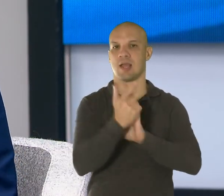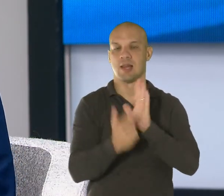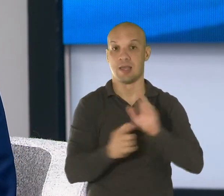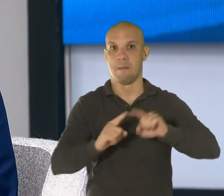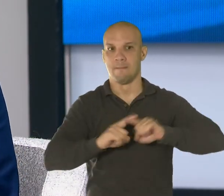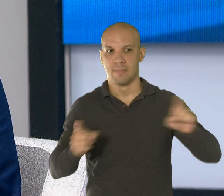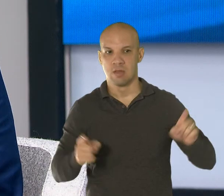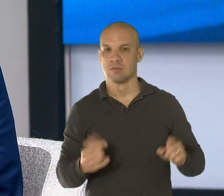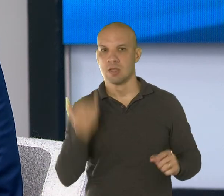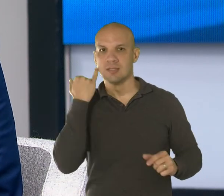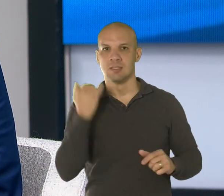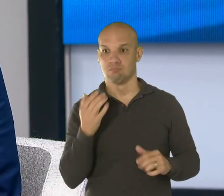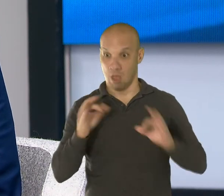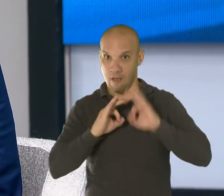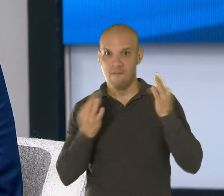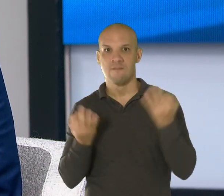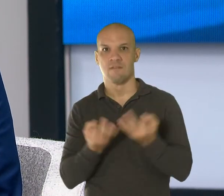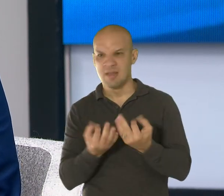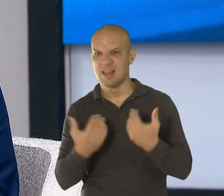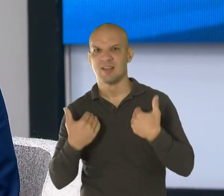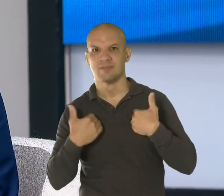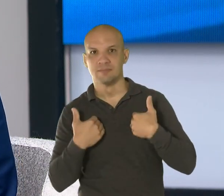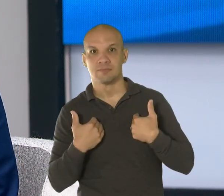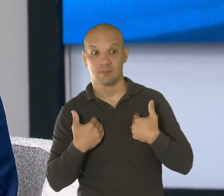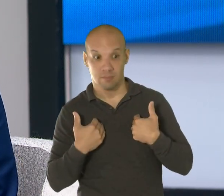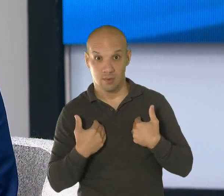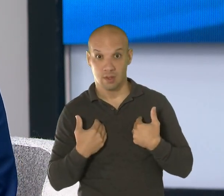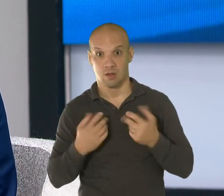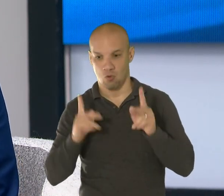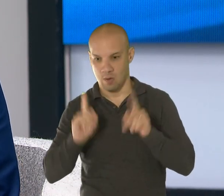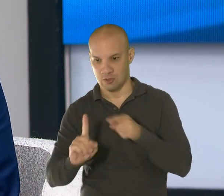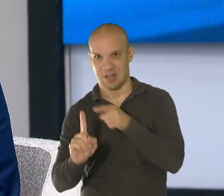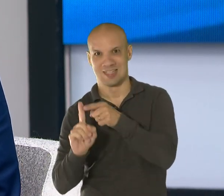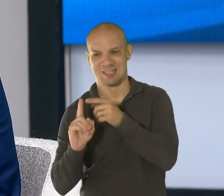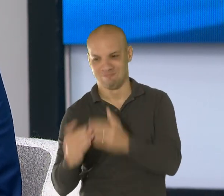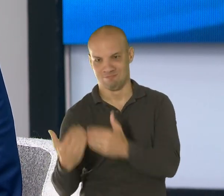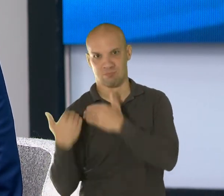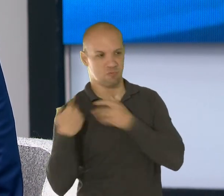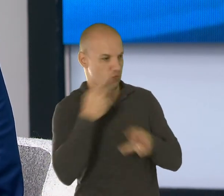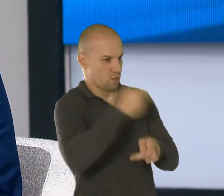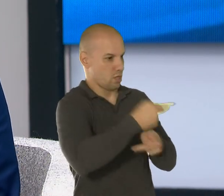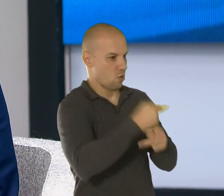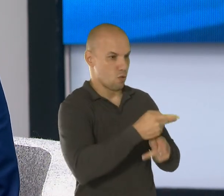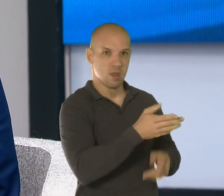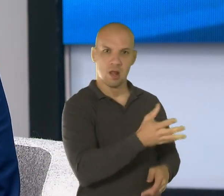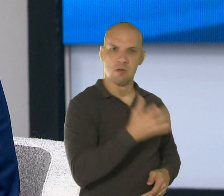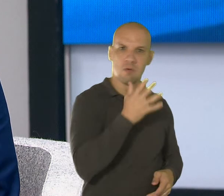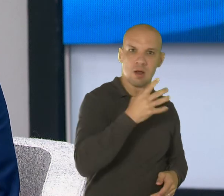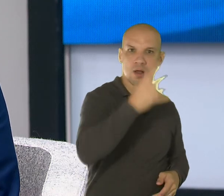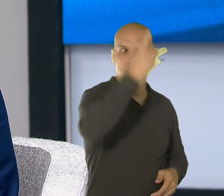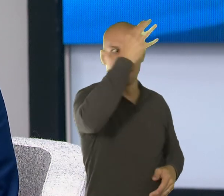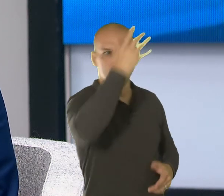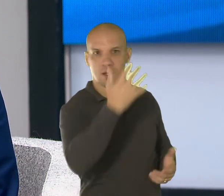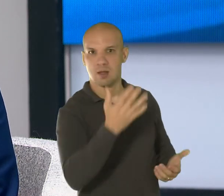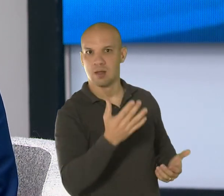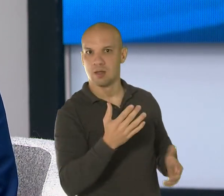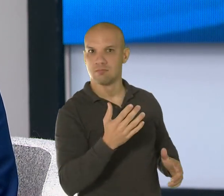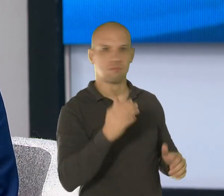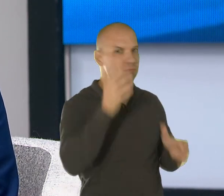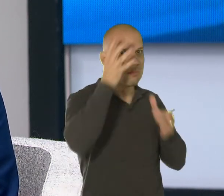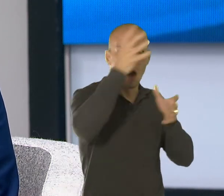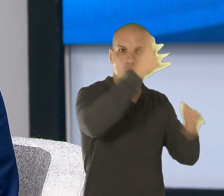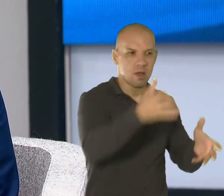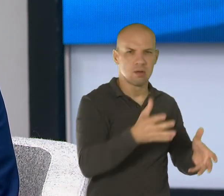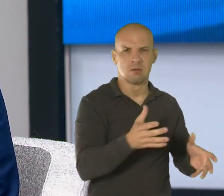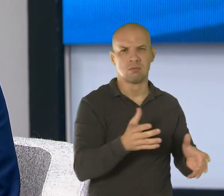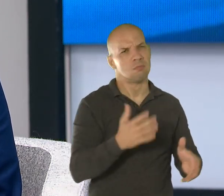tienen a alguien que dedica su tiempo, su cuidado y su esfuerzo en cuidar a su adulto mayor, dele cariño. Este es el momento de tener